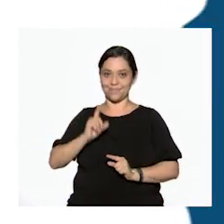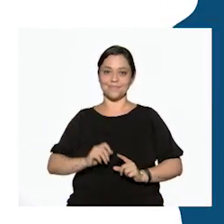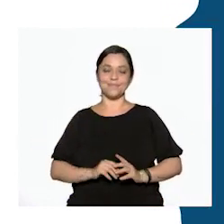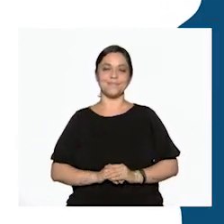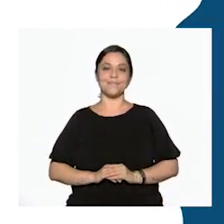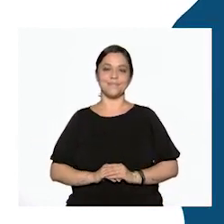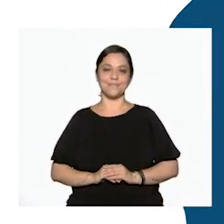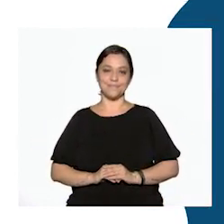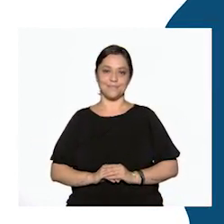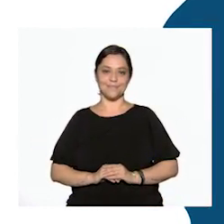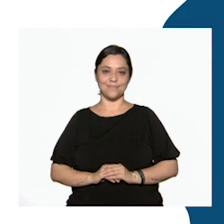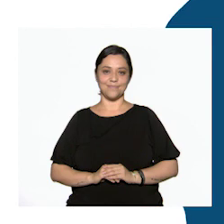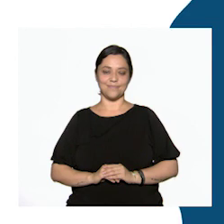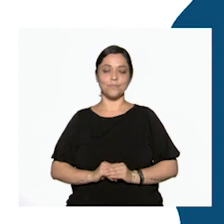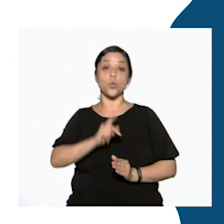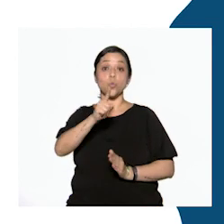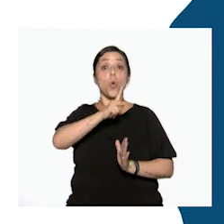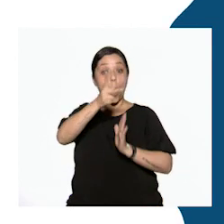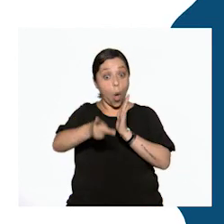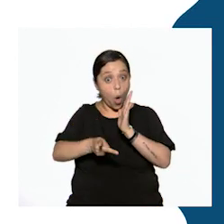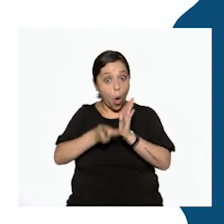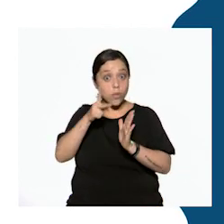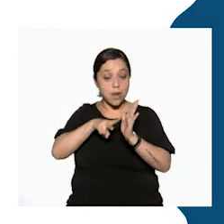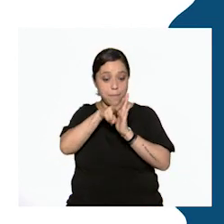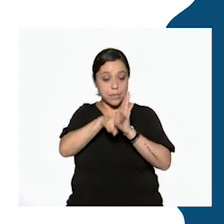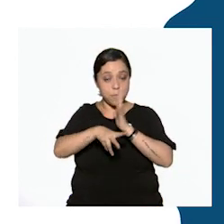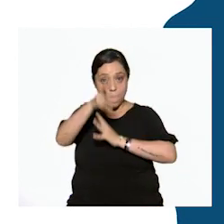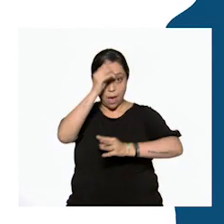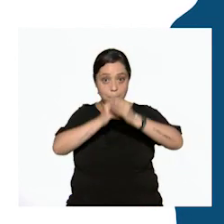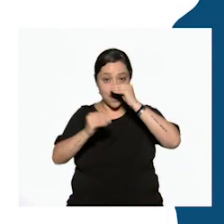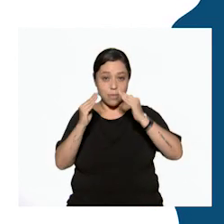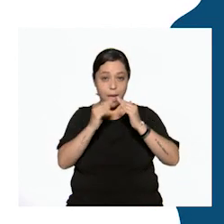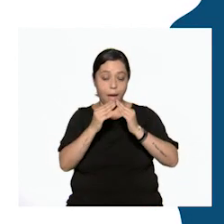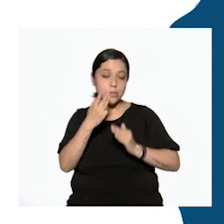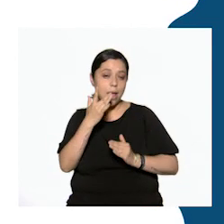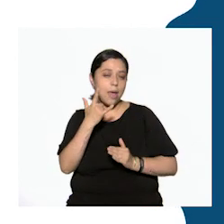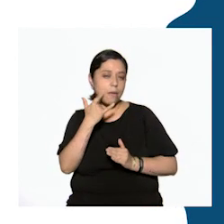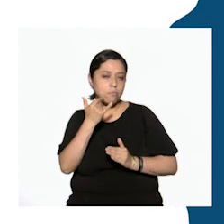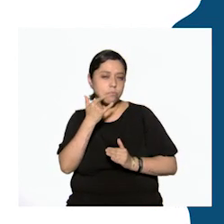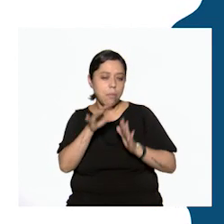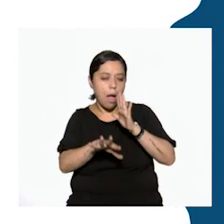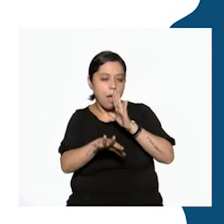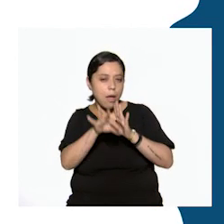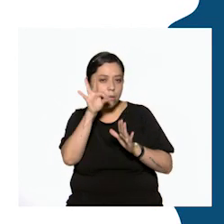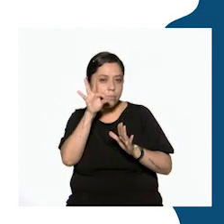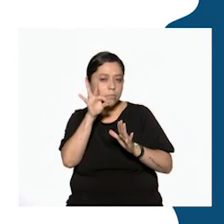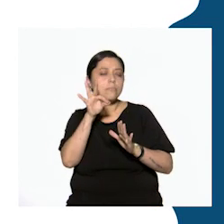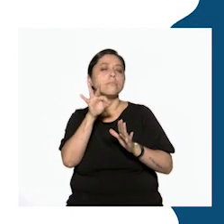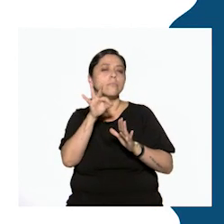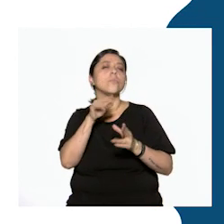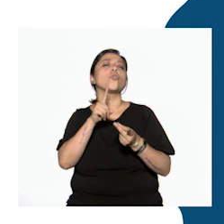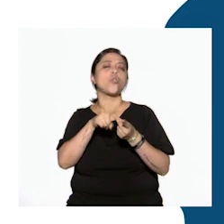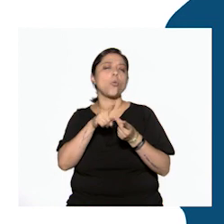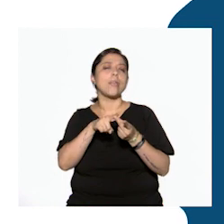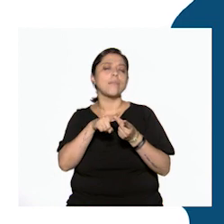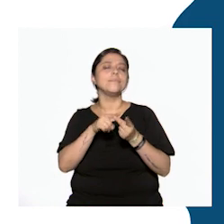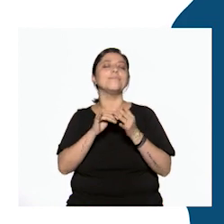conalitej.sep.gov.mx. Si quieres volver a ver los programas de Aprende en Casa, los puedes encontrar en la siguiente liga: